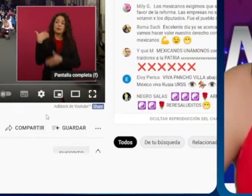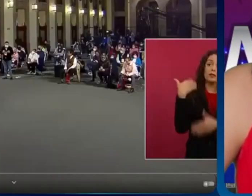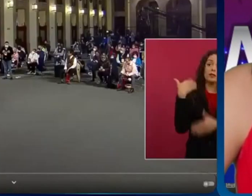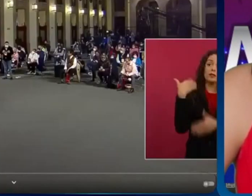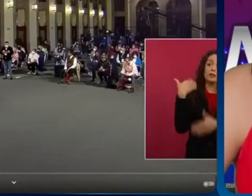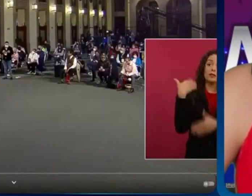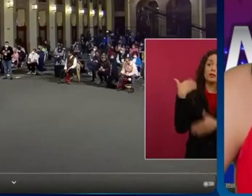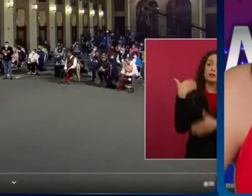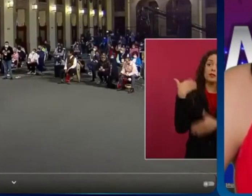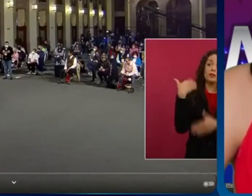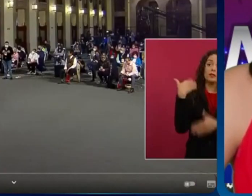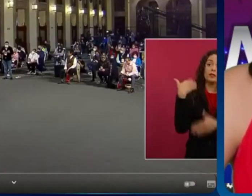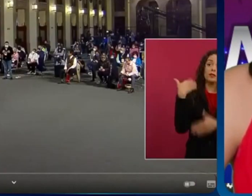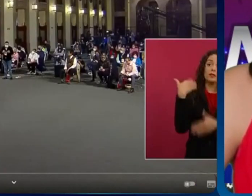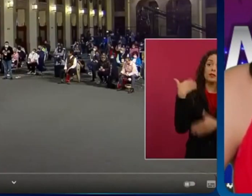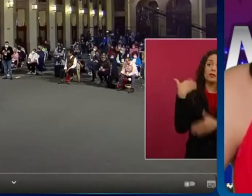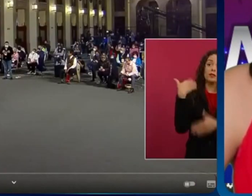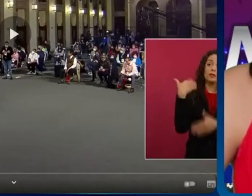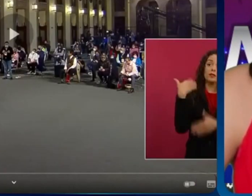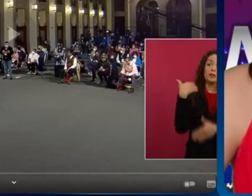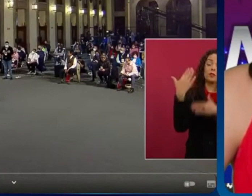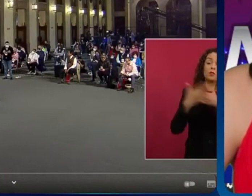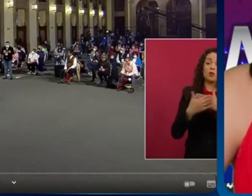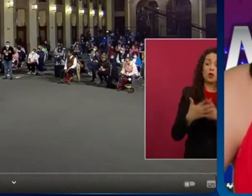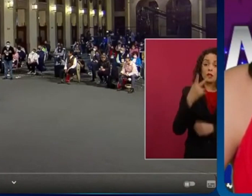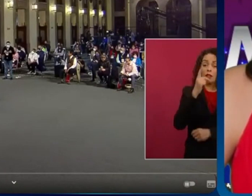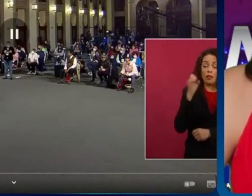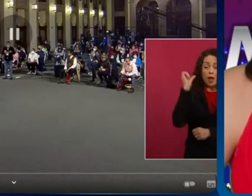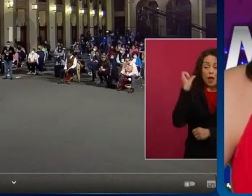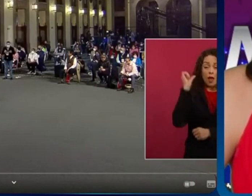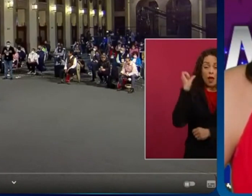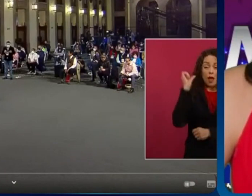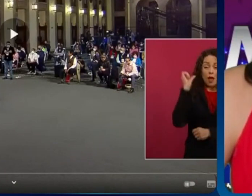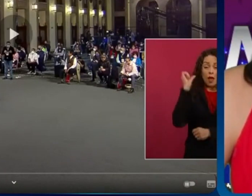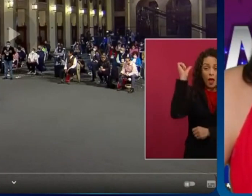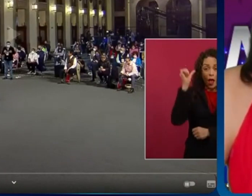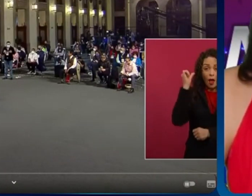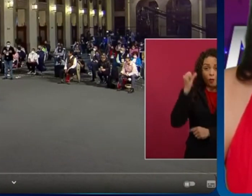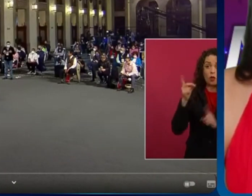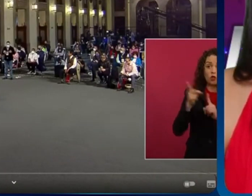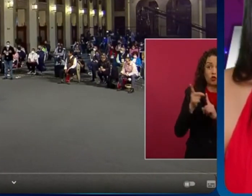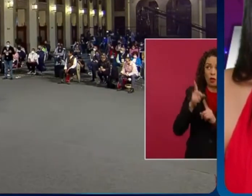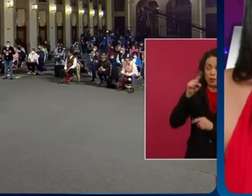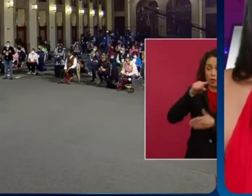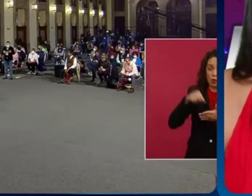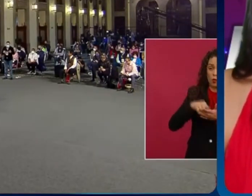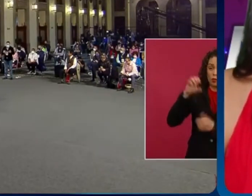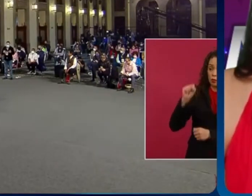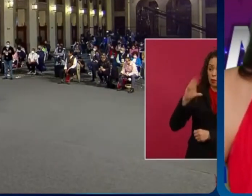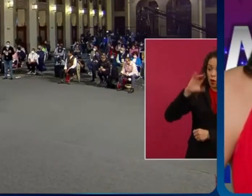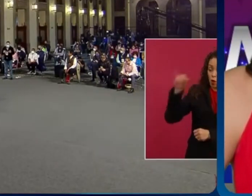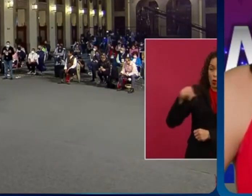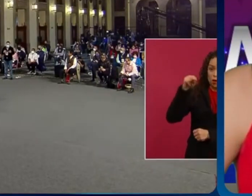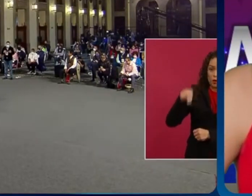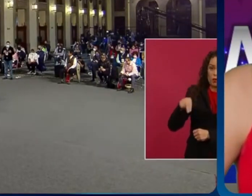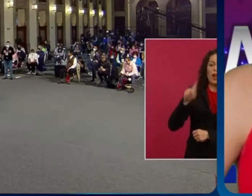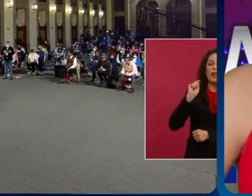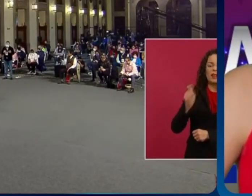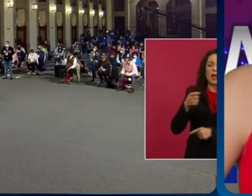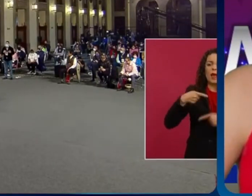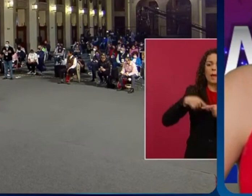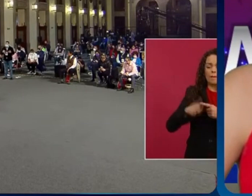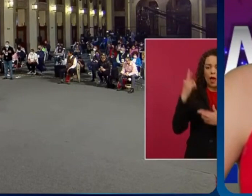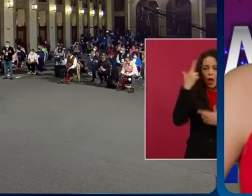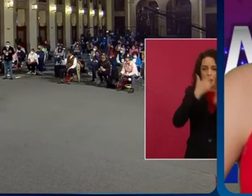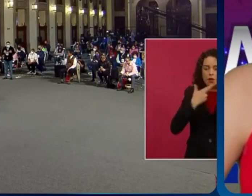estos momentos, y dice así, mi querida familia. La Suprema Corte de Justicia iniciaría con la discusión de